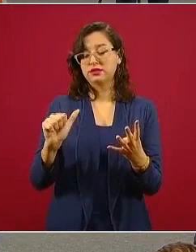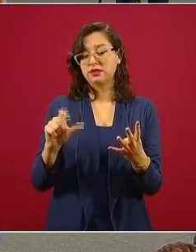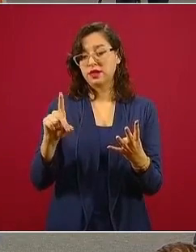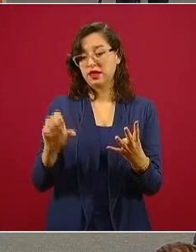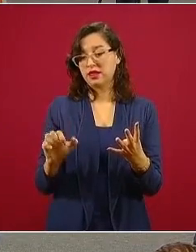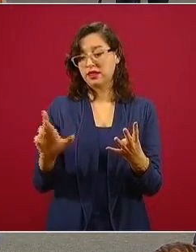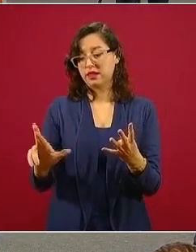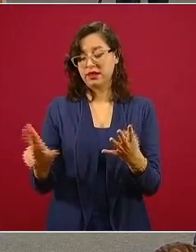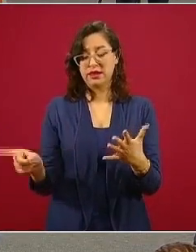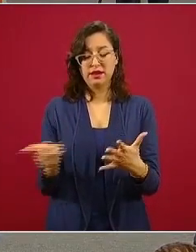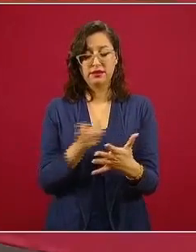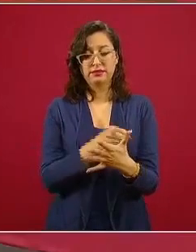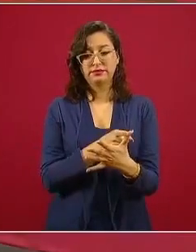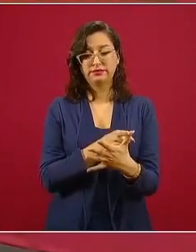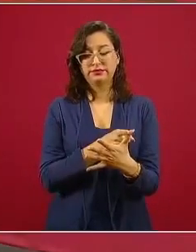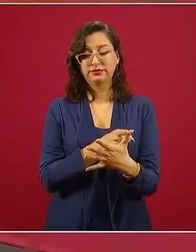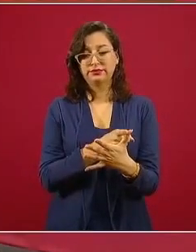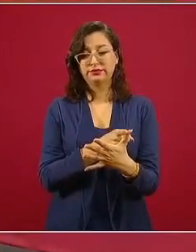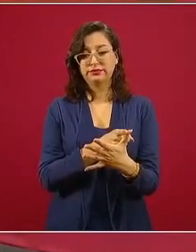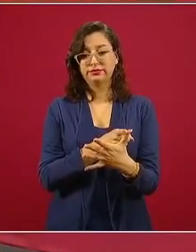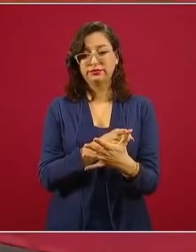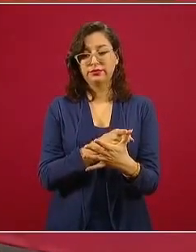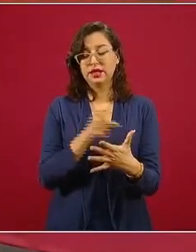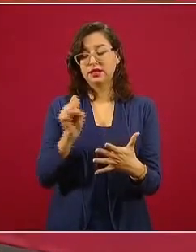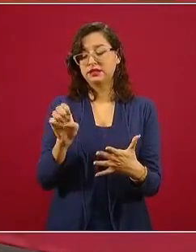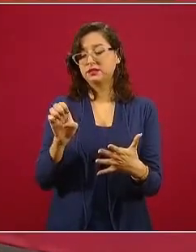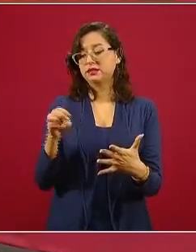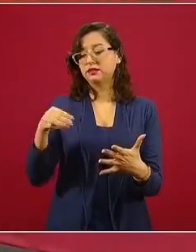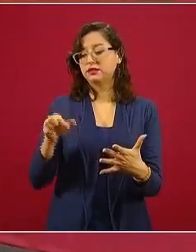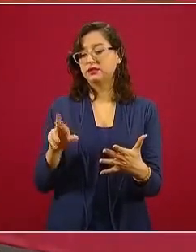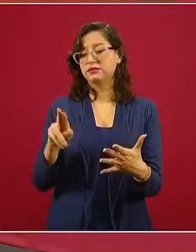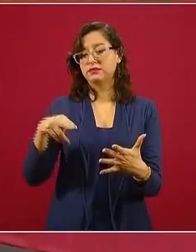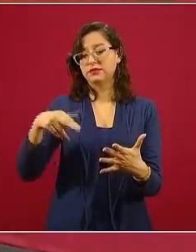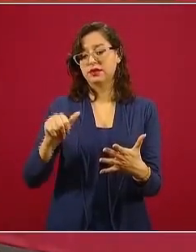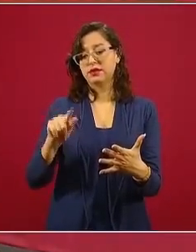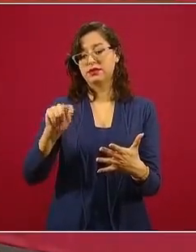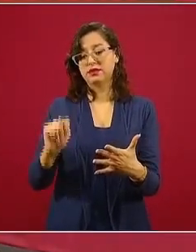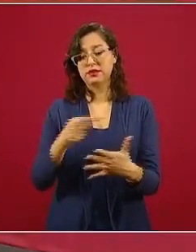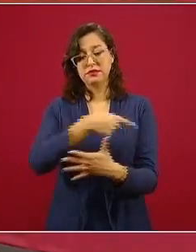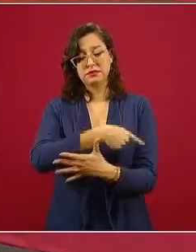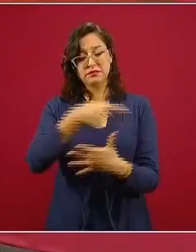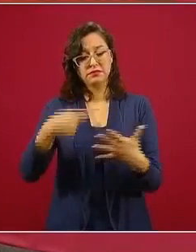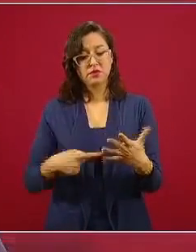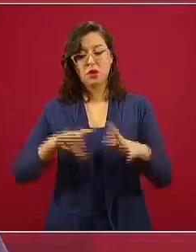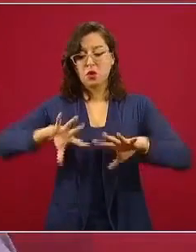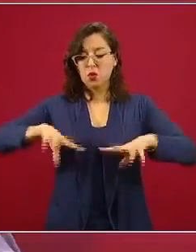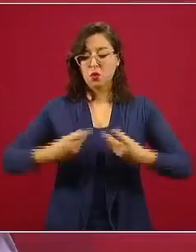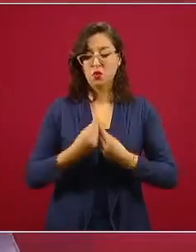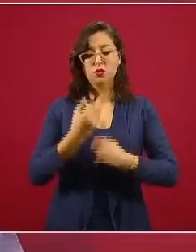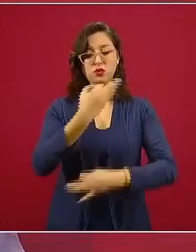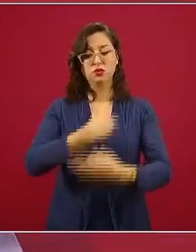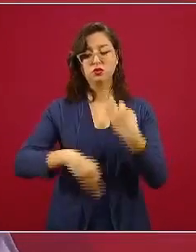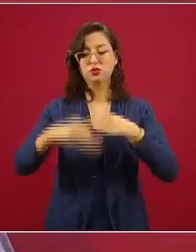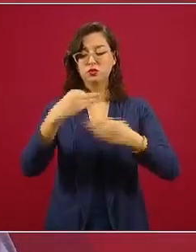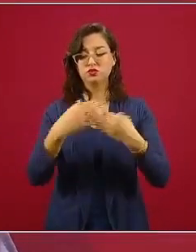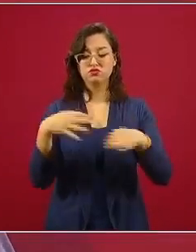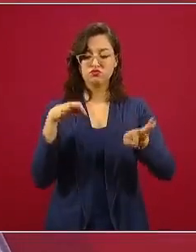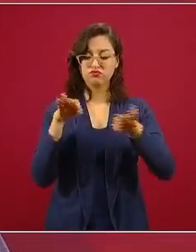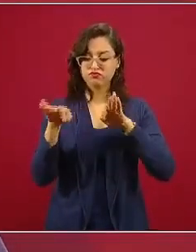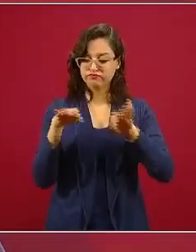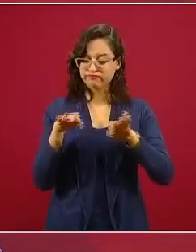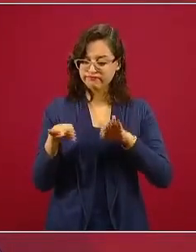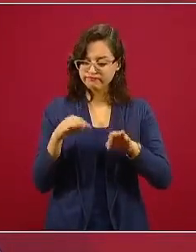Rural, la Secretaría del Medio Ambiente. Todos ellos colaboramos para cumplir y